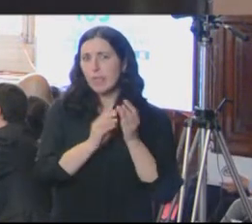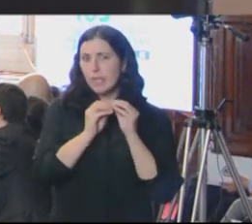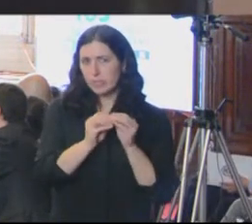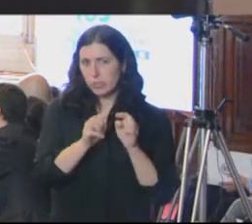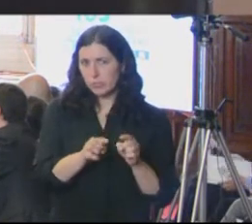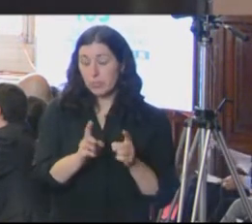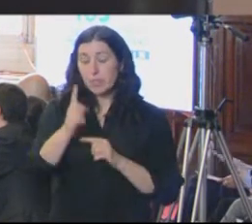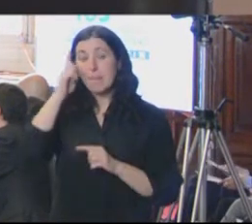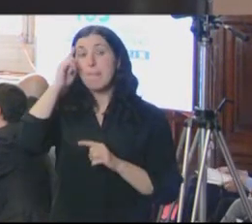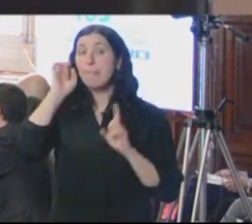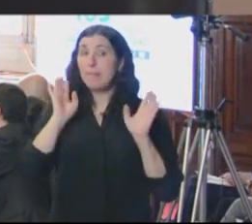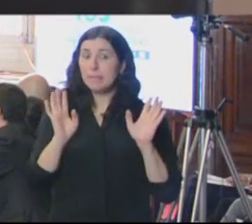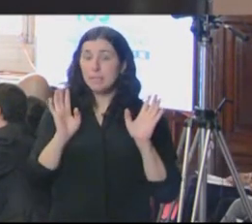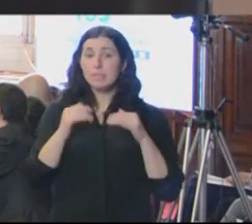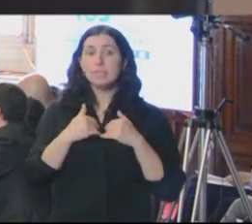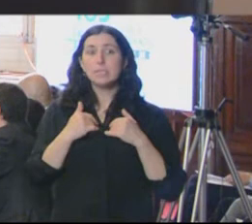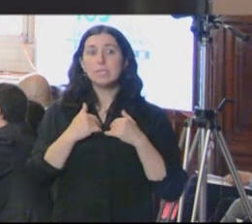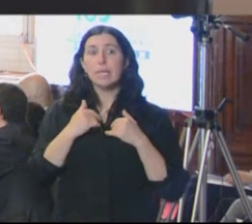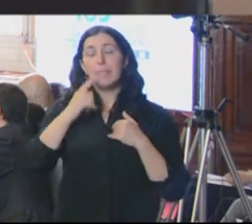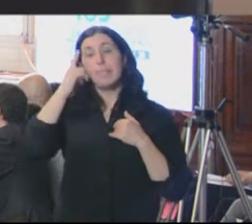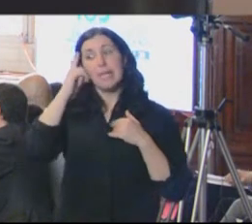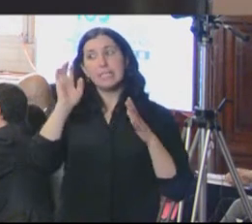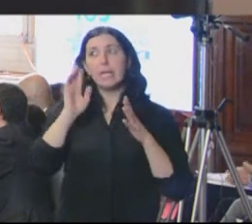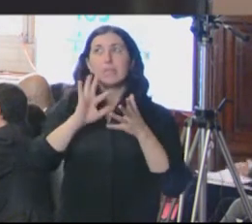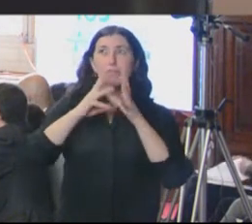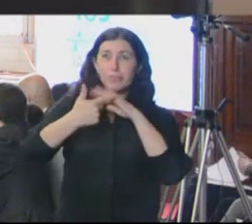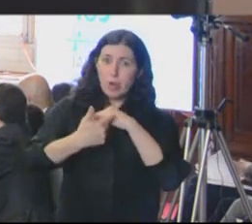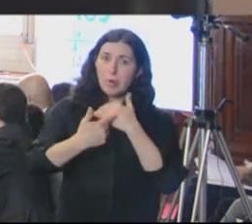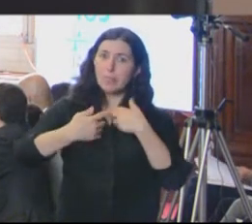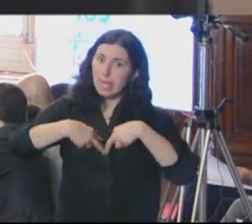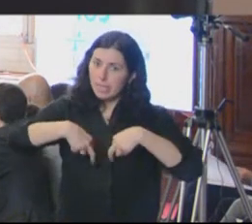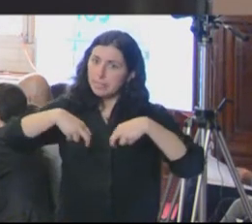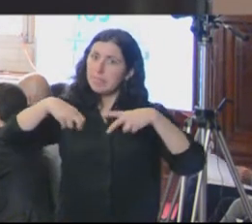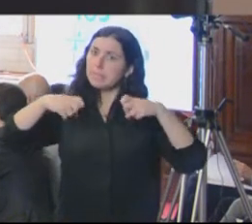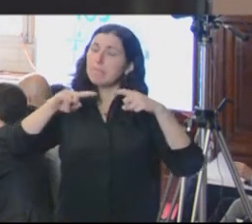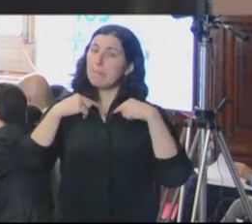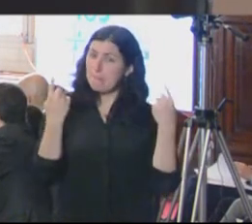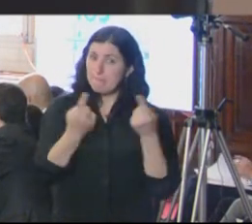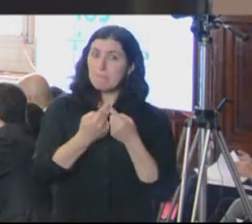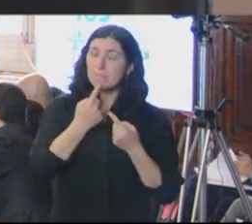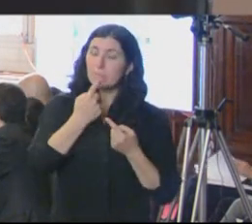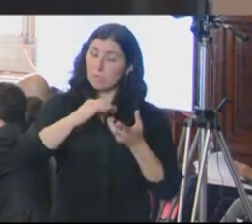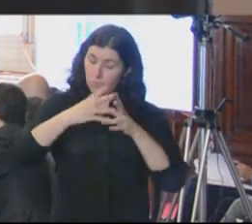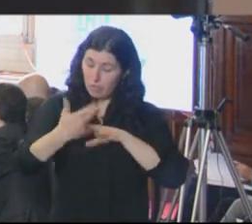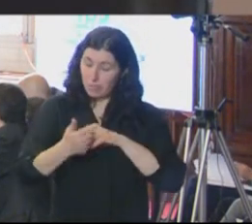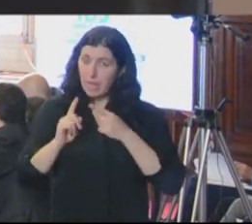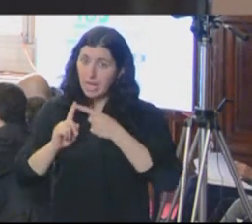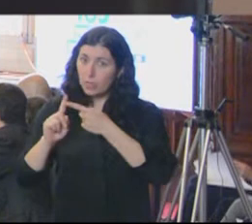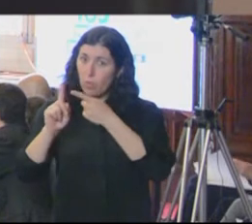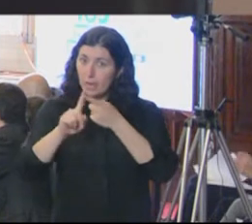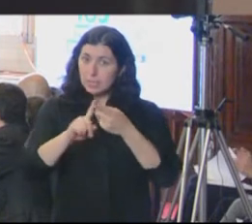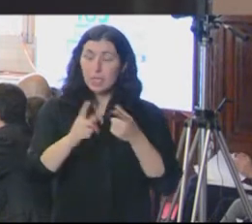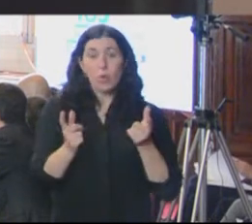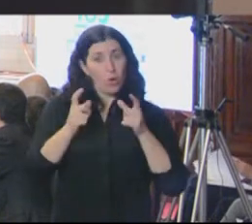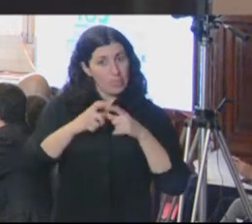presente que una de las líneas de investigación, y así ha establecido la jurisprudencia interamericana, tanto de la Corte como de la